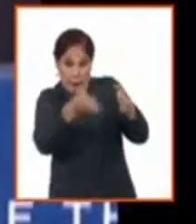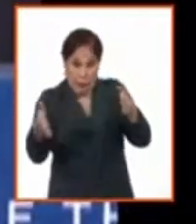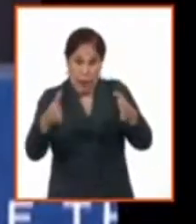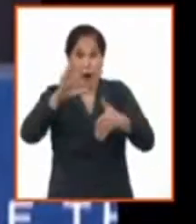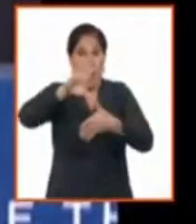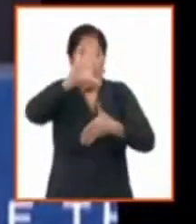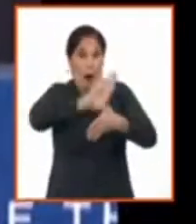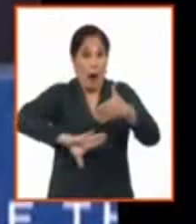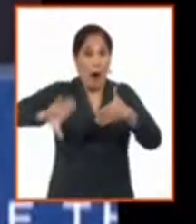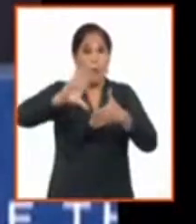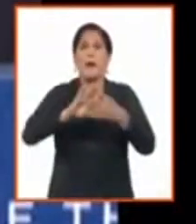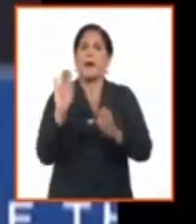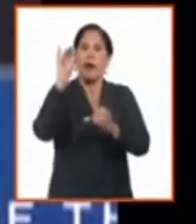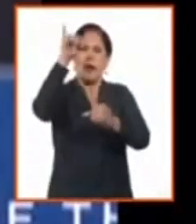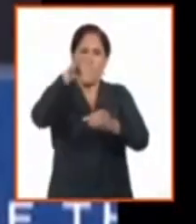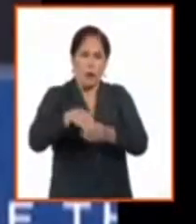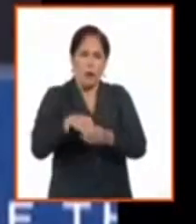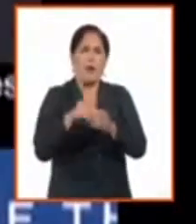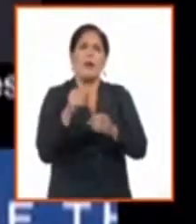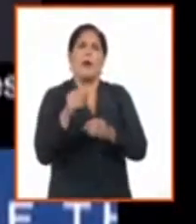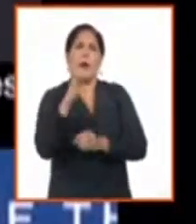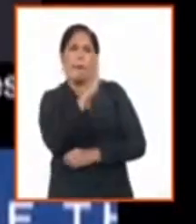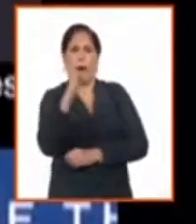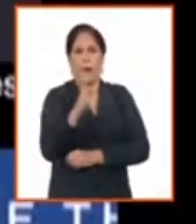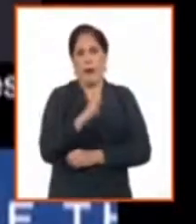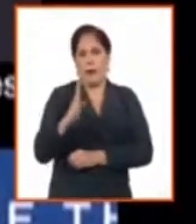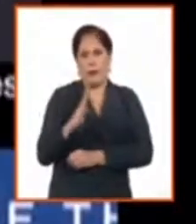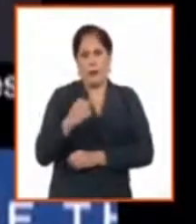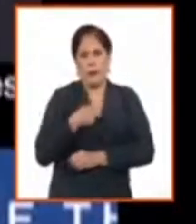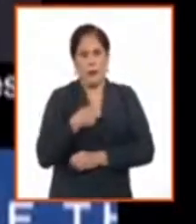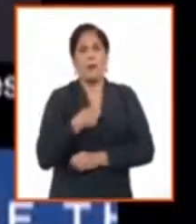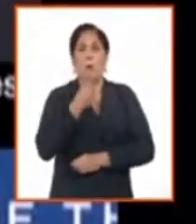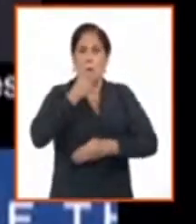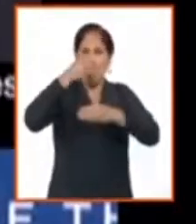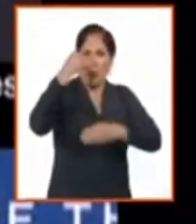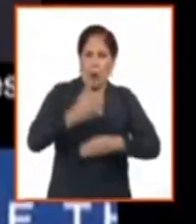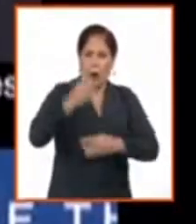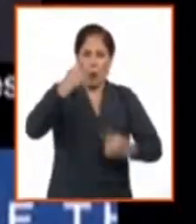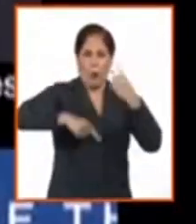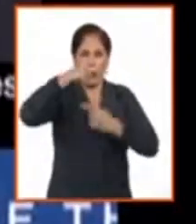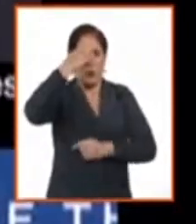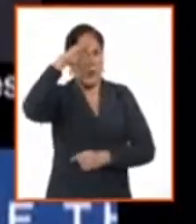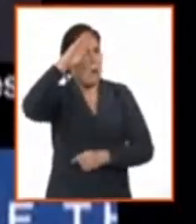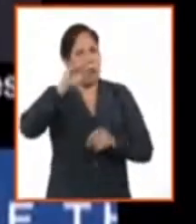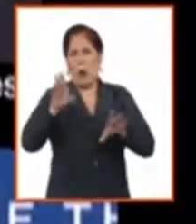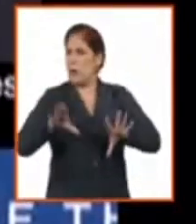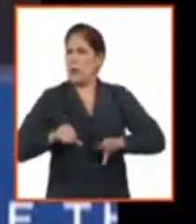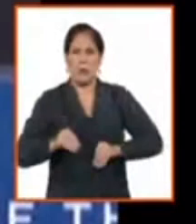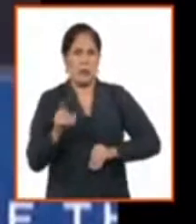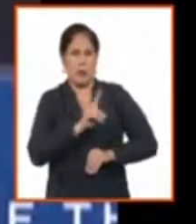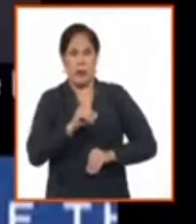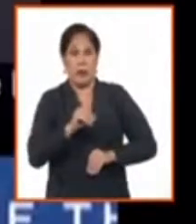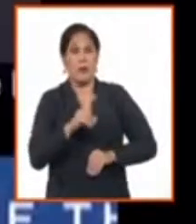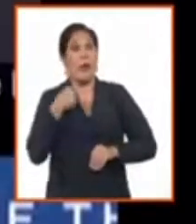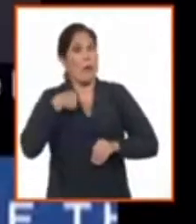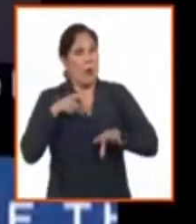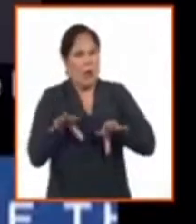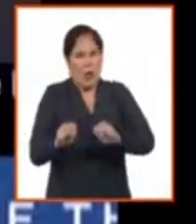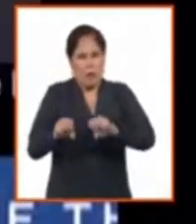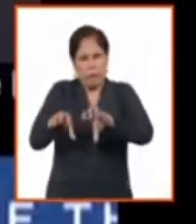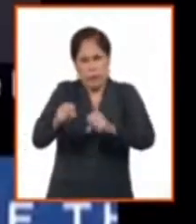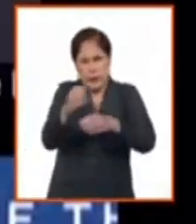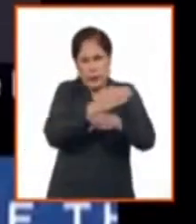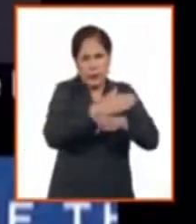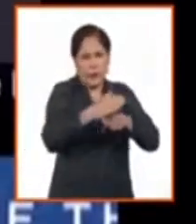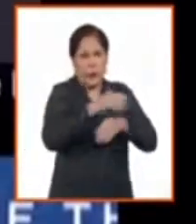incluir english de liga bloquear a game cube y senafront humanity info